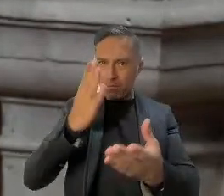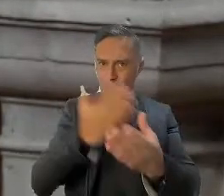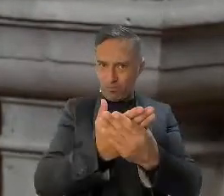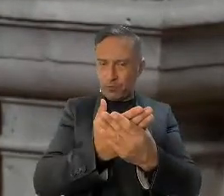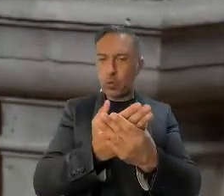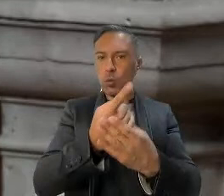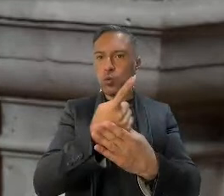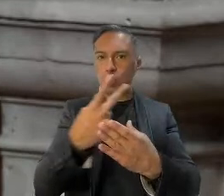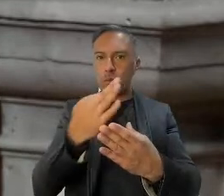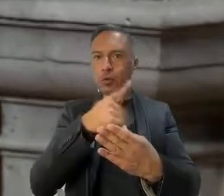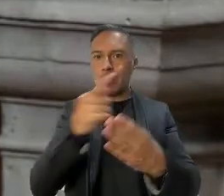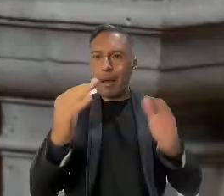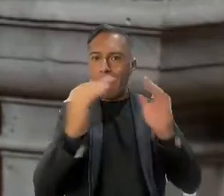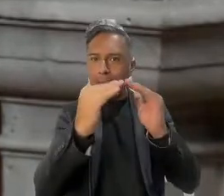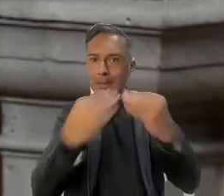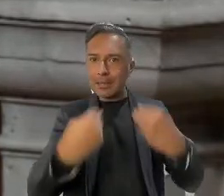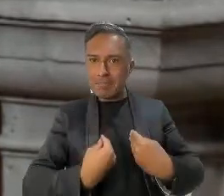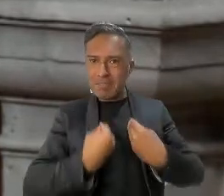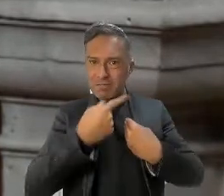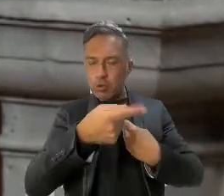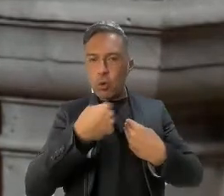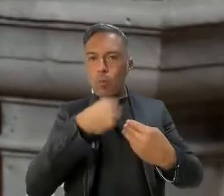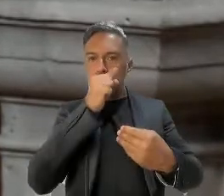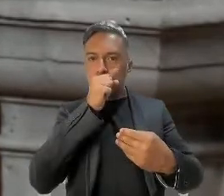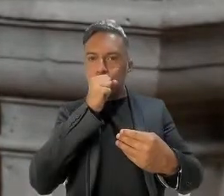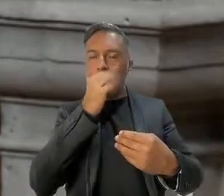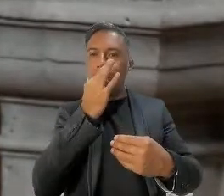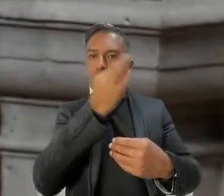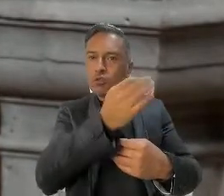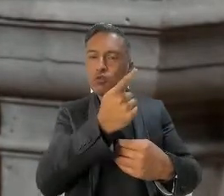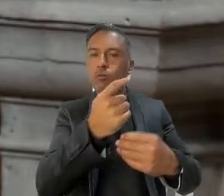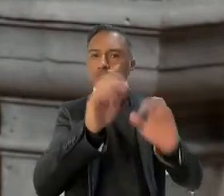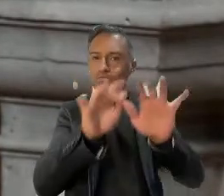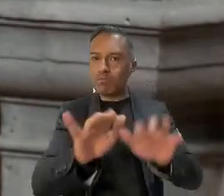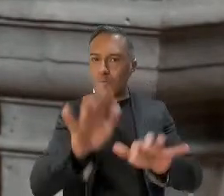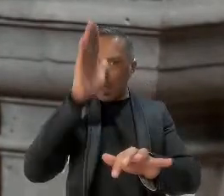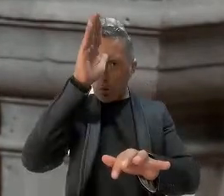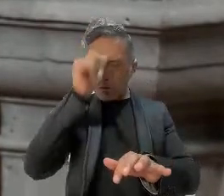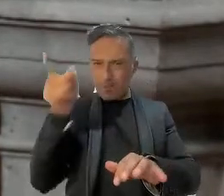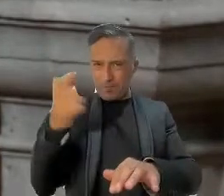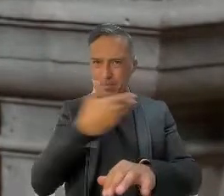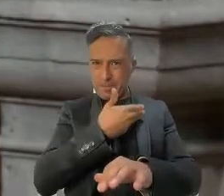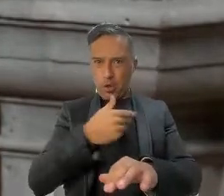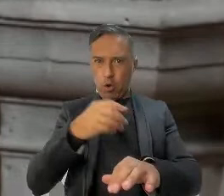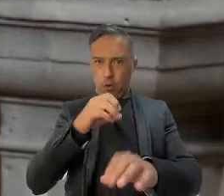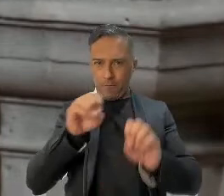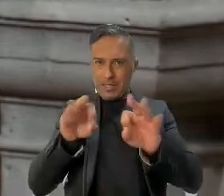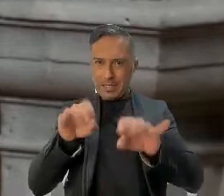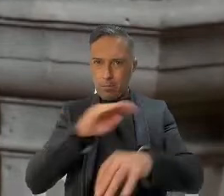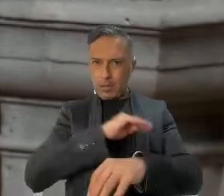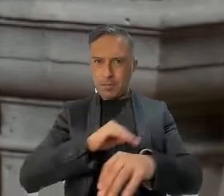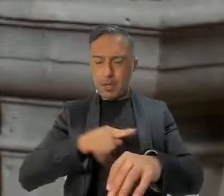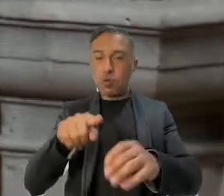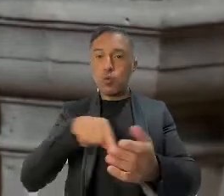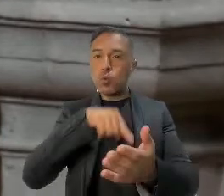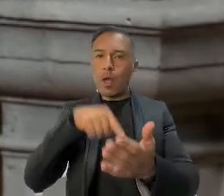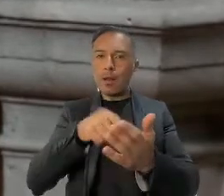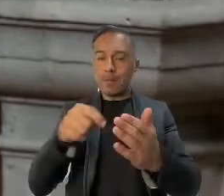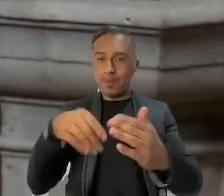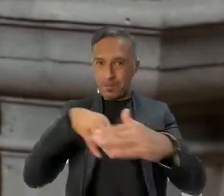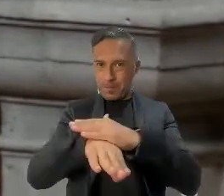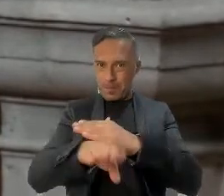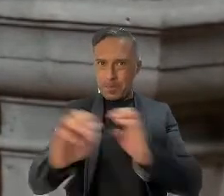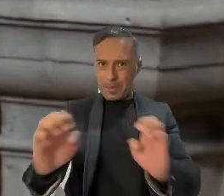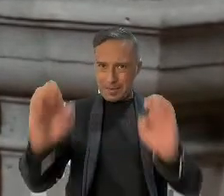oír y recibir notificaciones y posteriores acuerdos la oficina de la Presidencia Municipal, ubicada en la planta alta del interior del Palacio Municipal